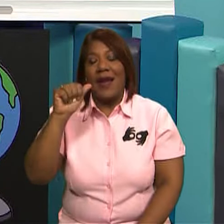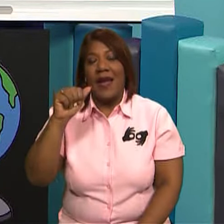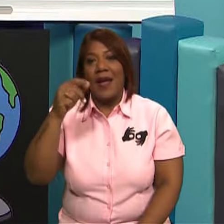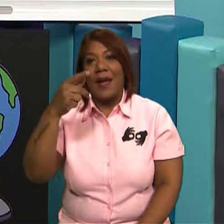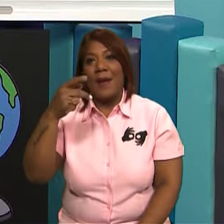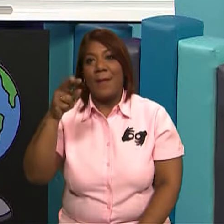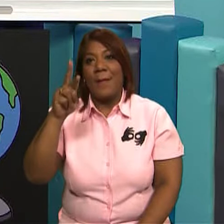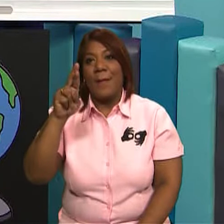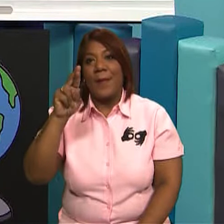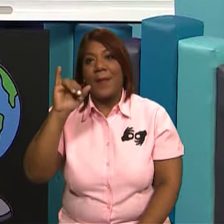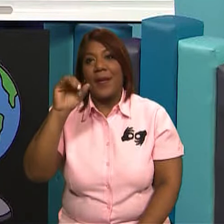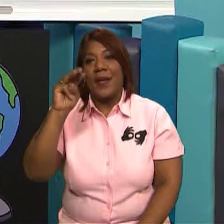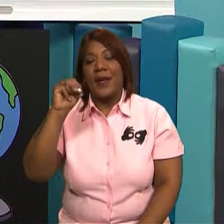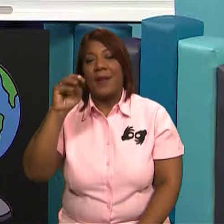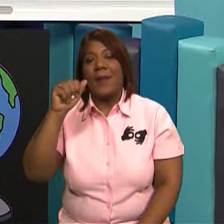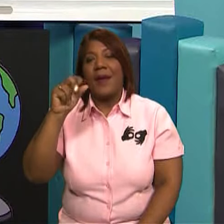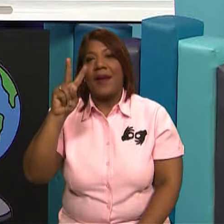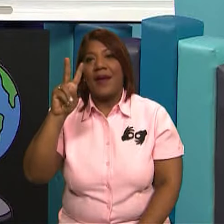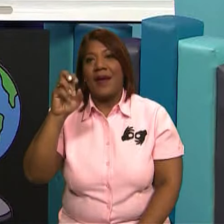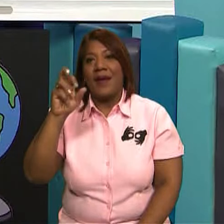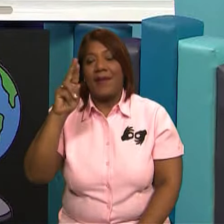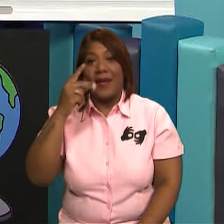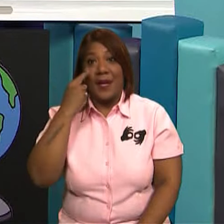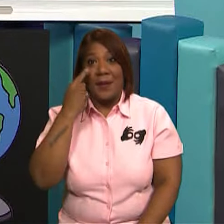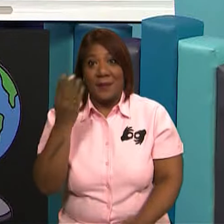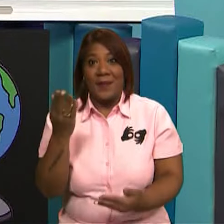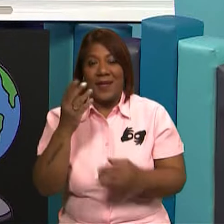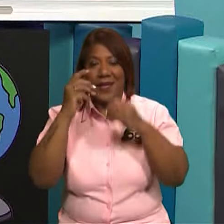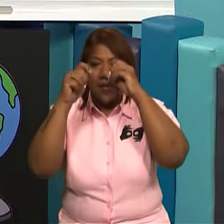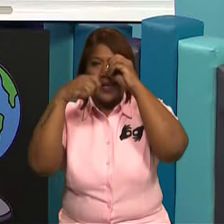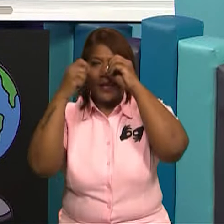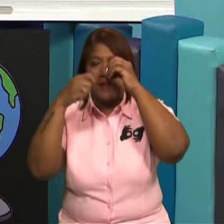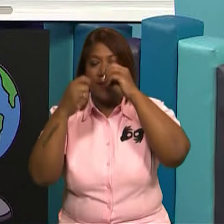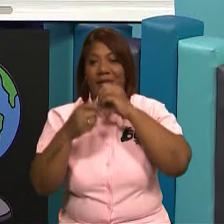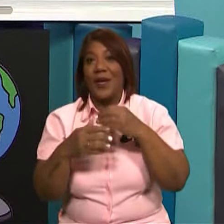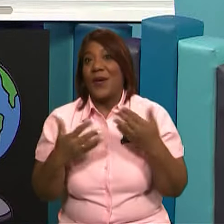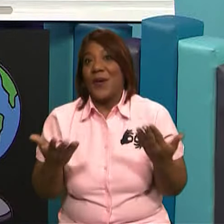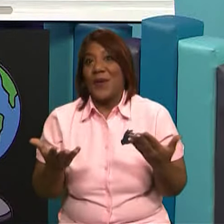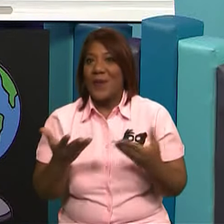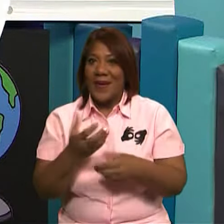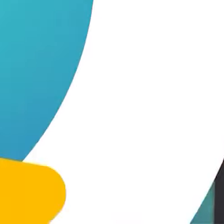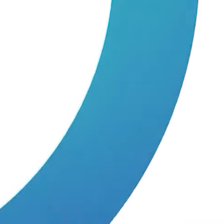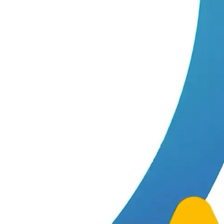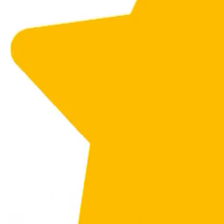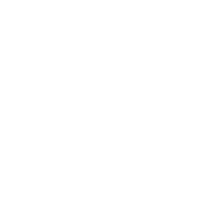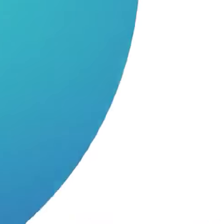profesor o su maestro es el profesor Jesús Cáceres. Veamos cómo lo hizo.